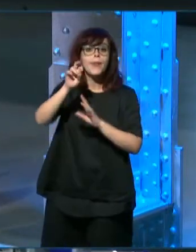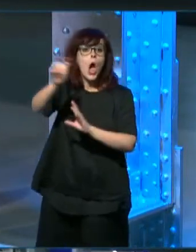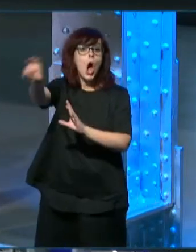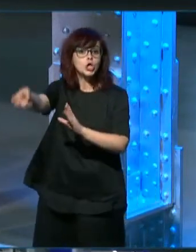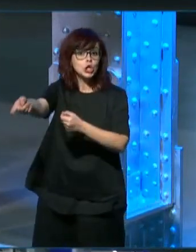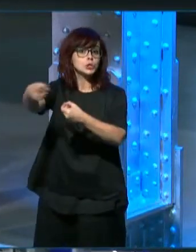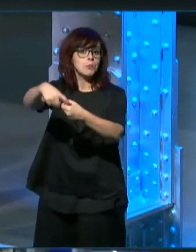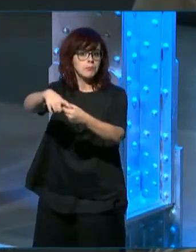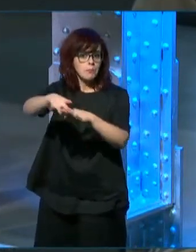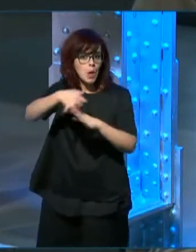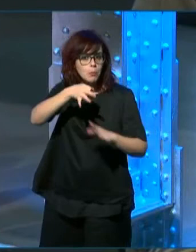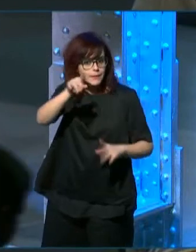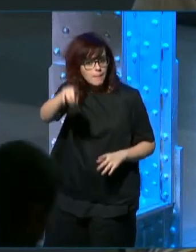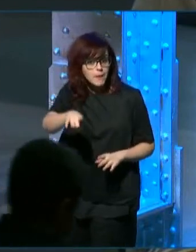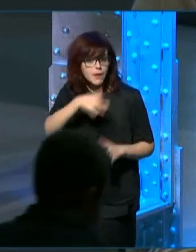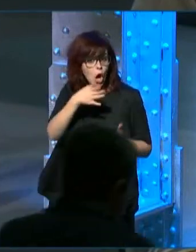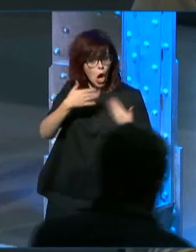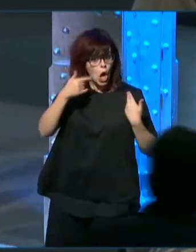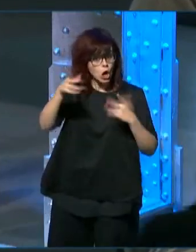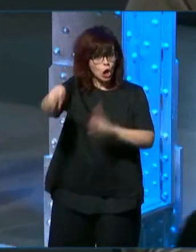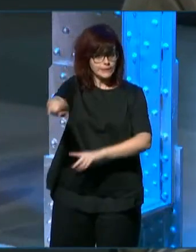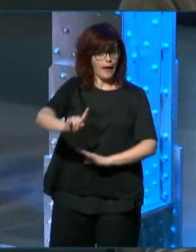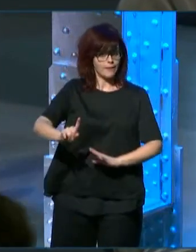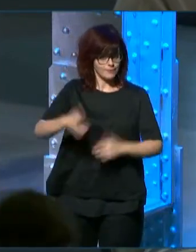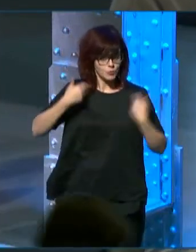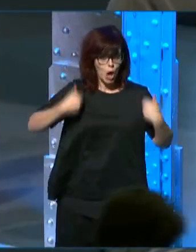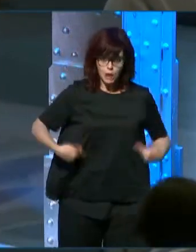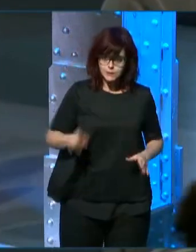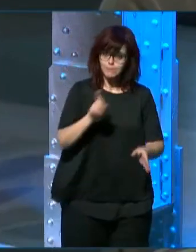podían haber estado, pero no están.